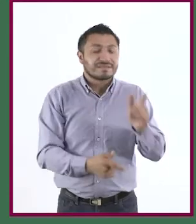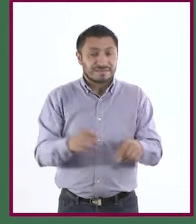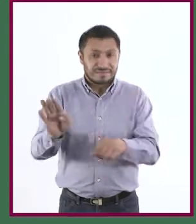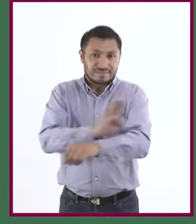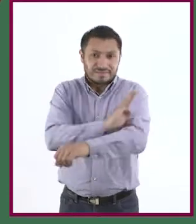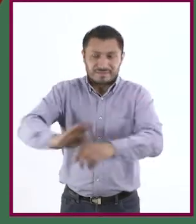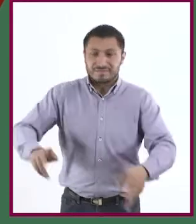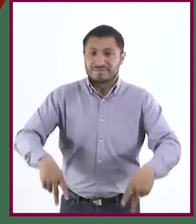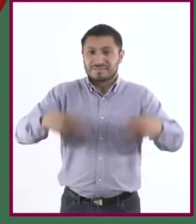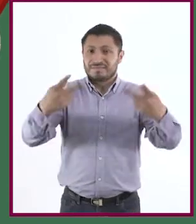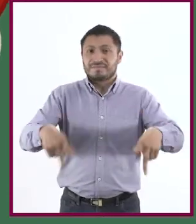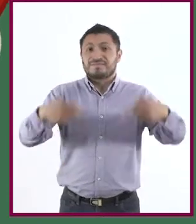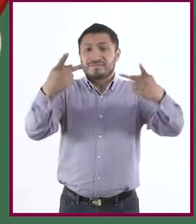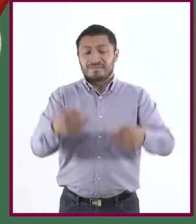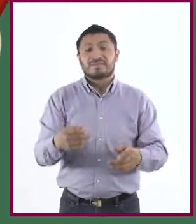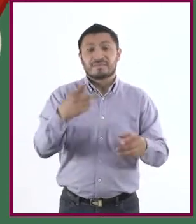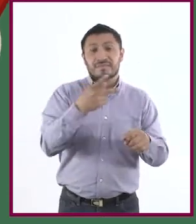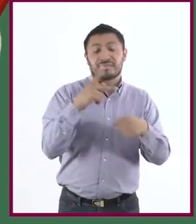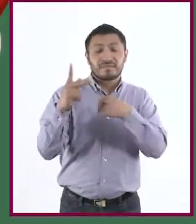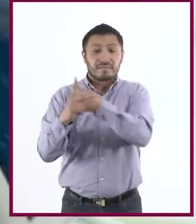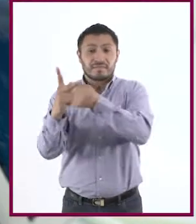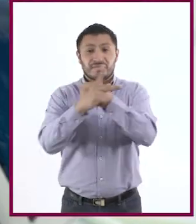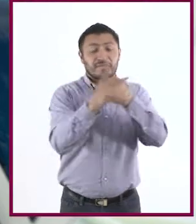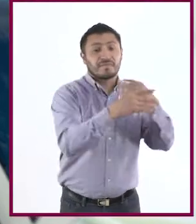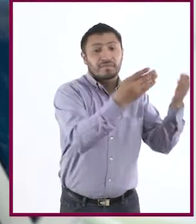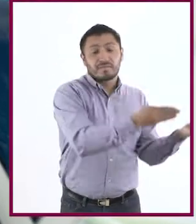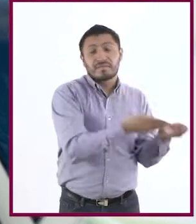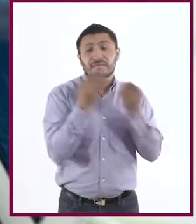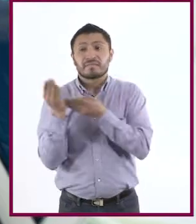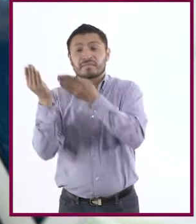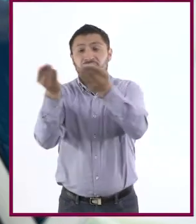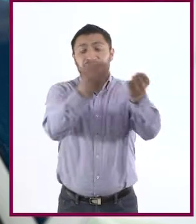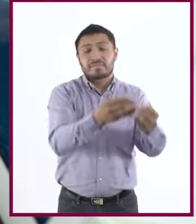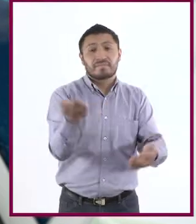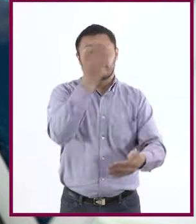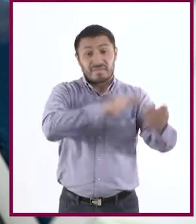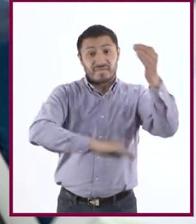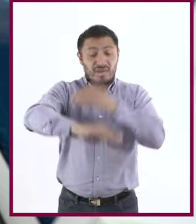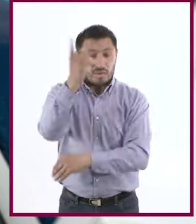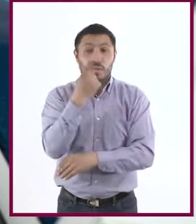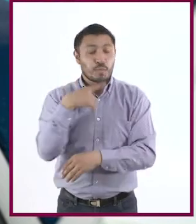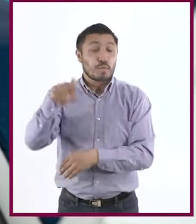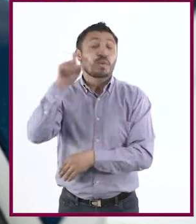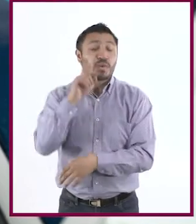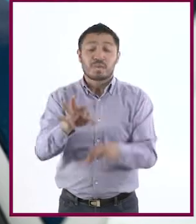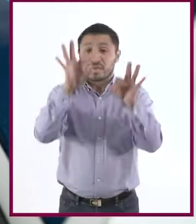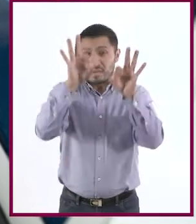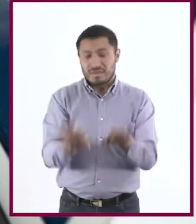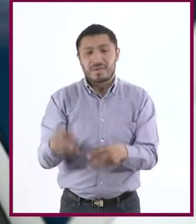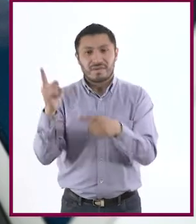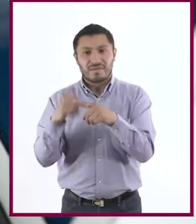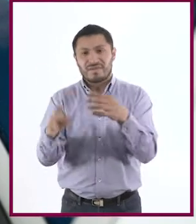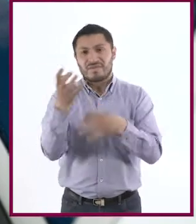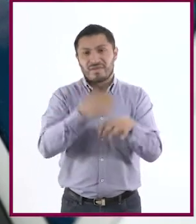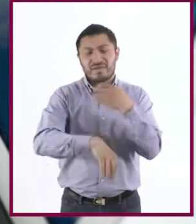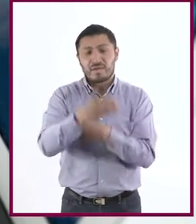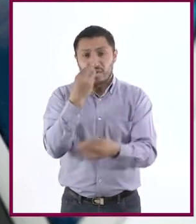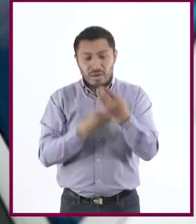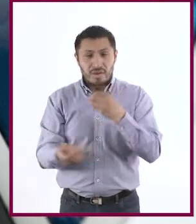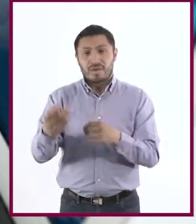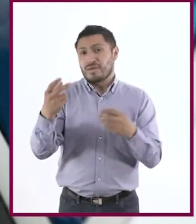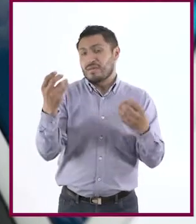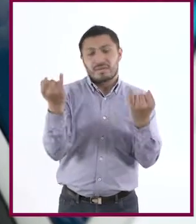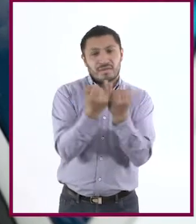su comercialización de un país a otro. Tras el éxito logrado en el tomate, varias empresas de alimentos aplicaron